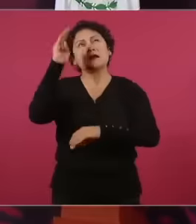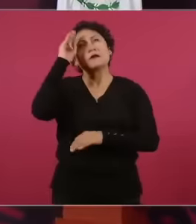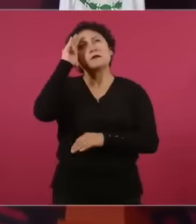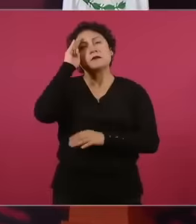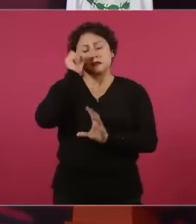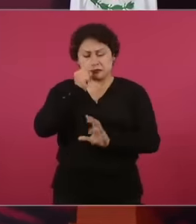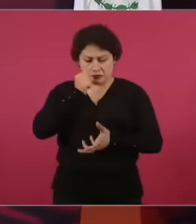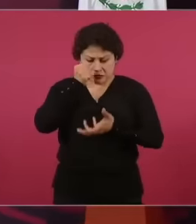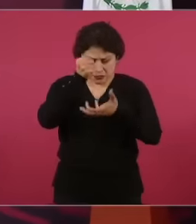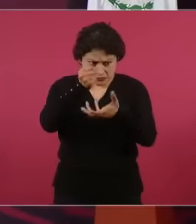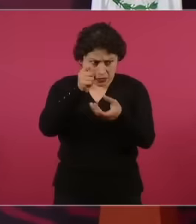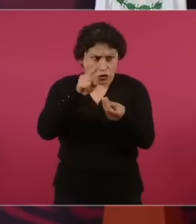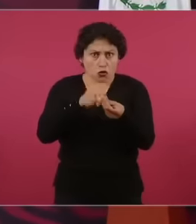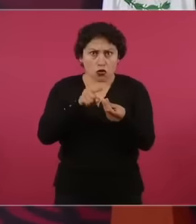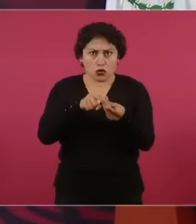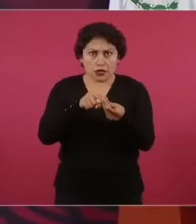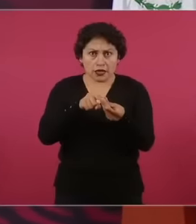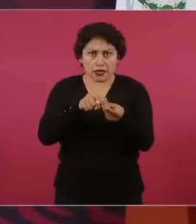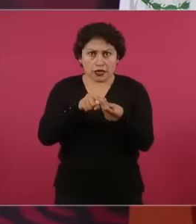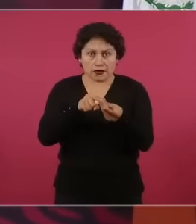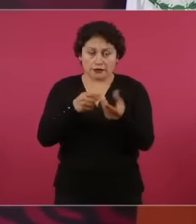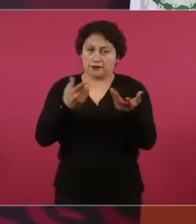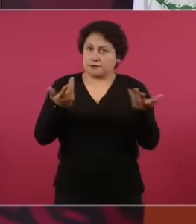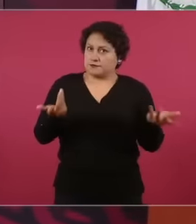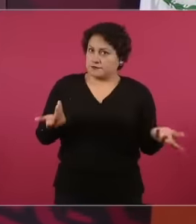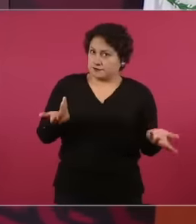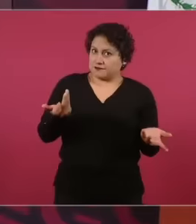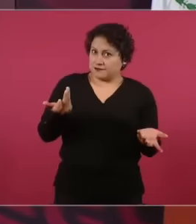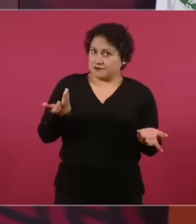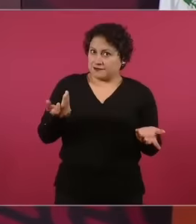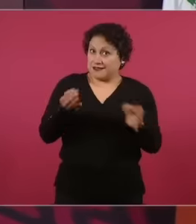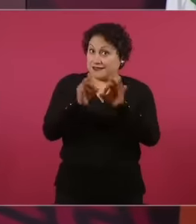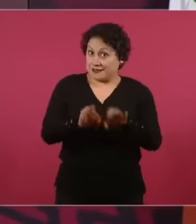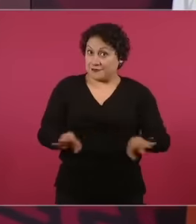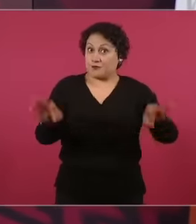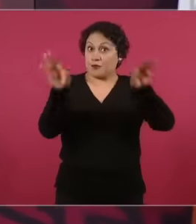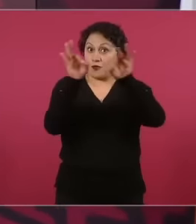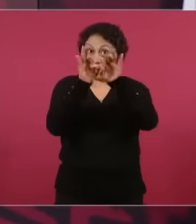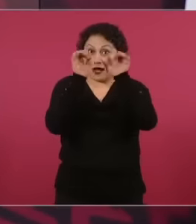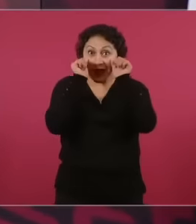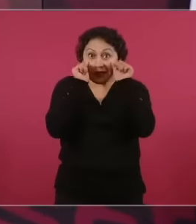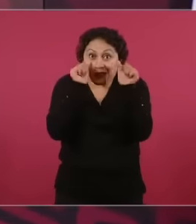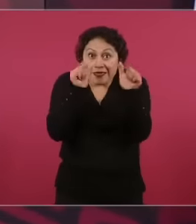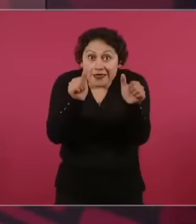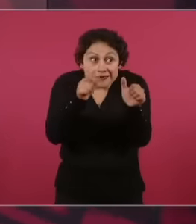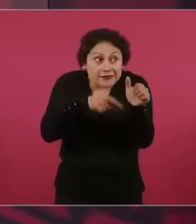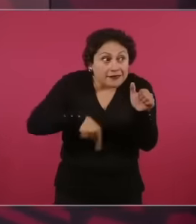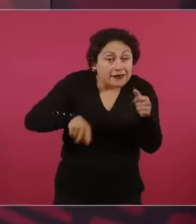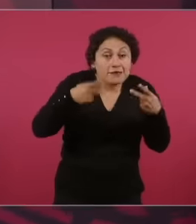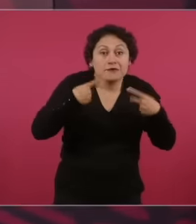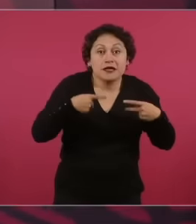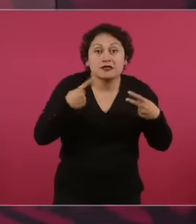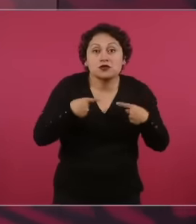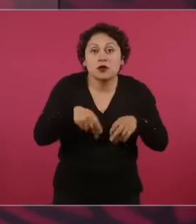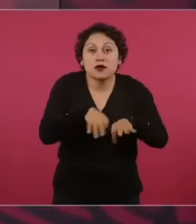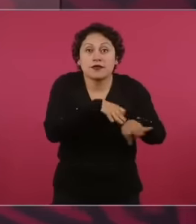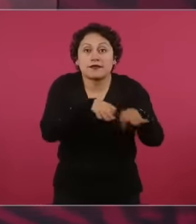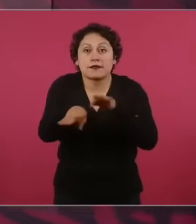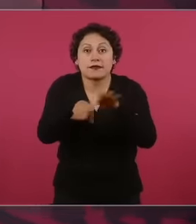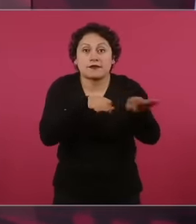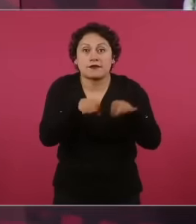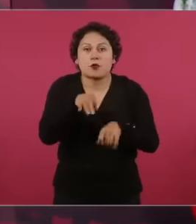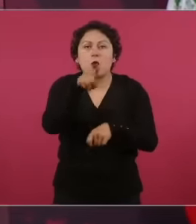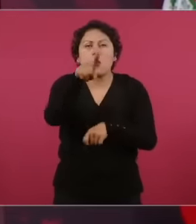se omite a los trabajadores. Se piensa que todo es dinero,